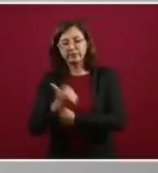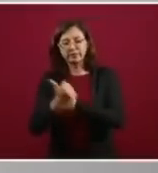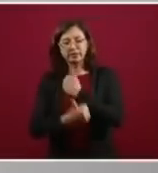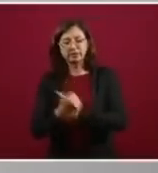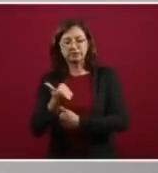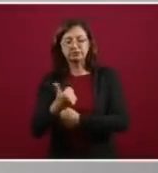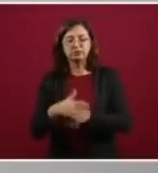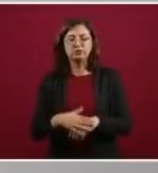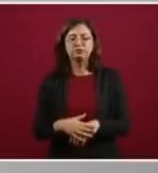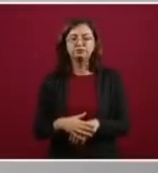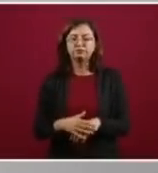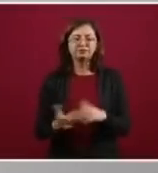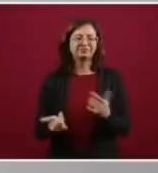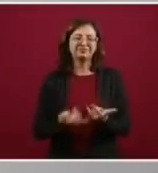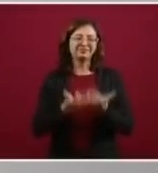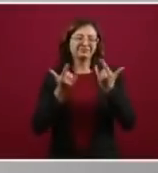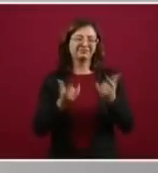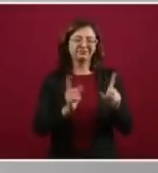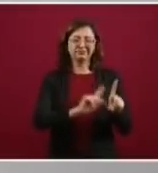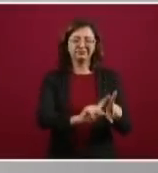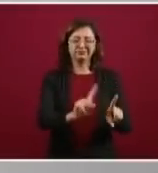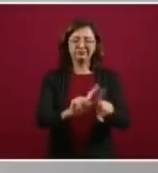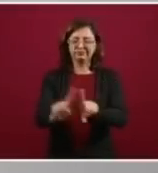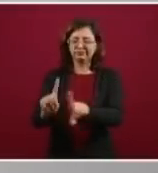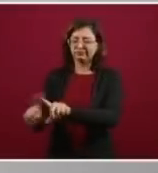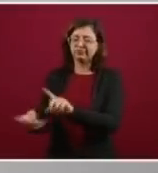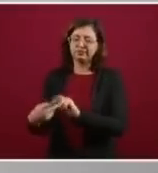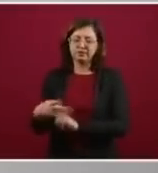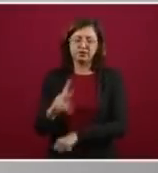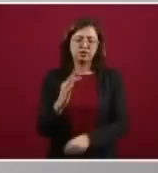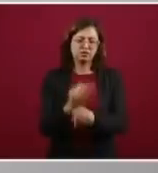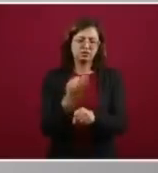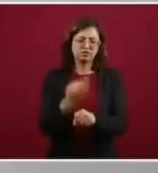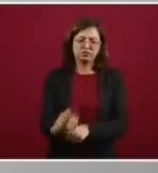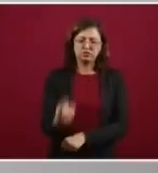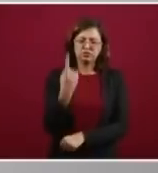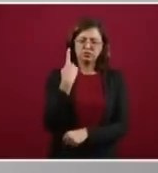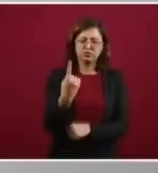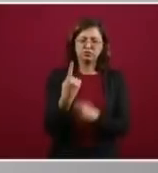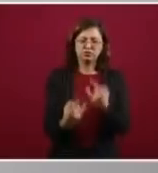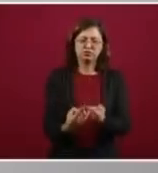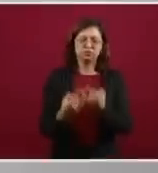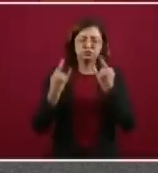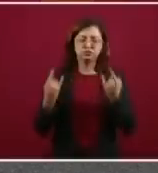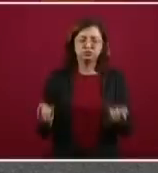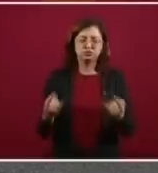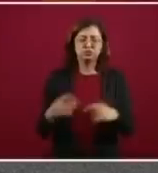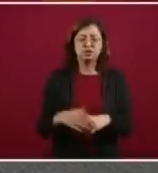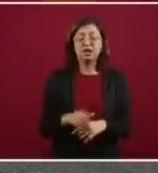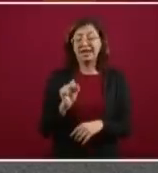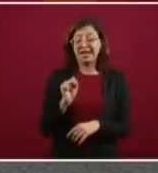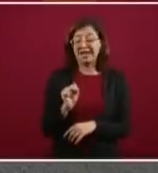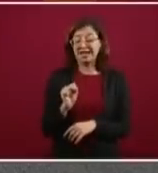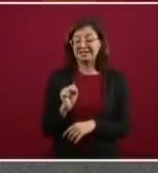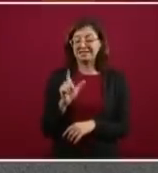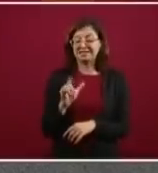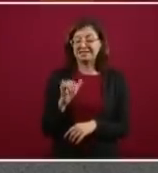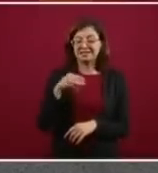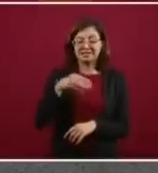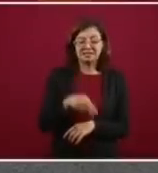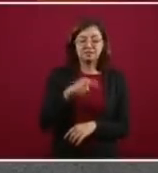y hubieron varios casos, pero voy a contar uno, en donde una empresa de Slim